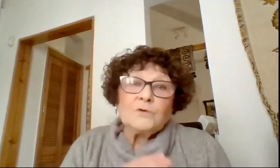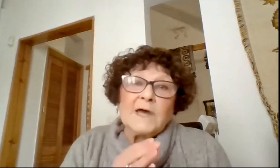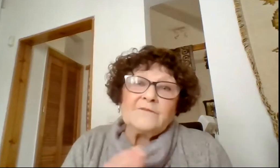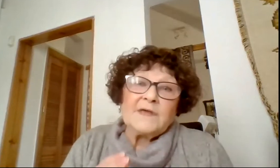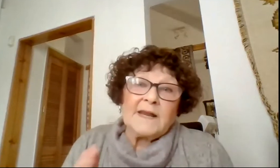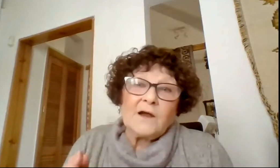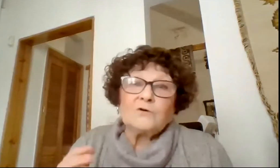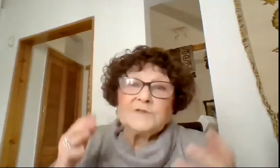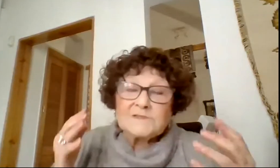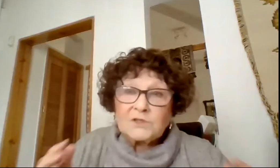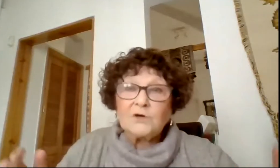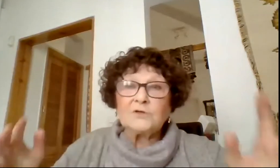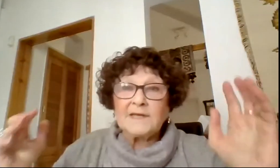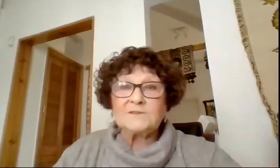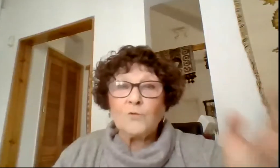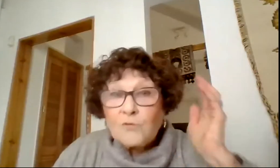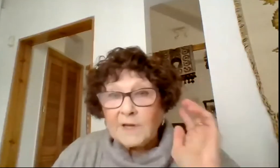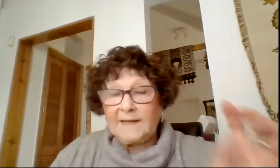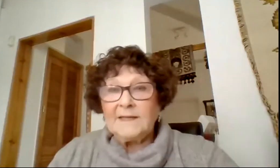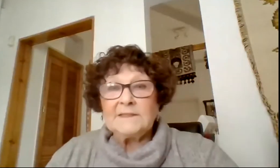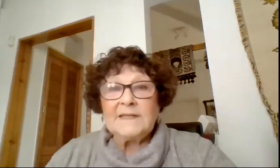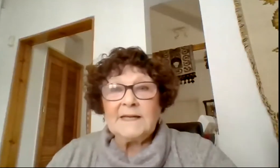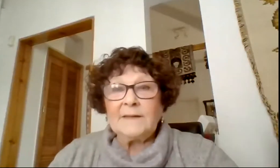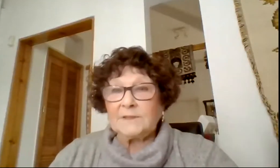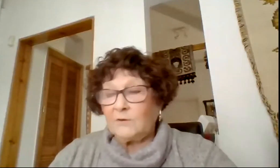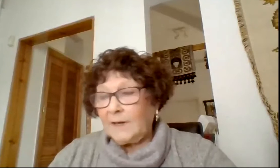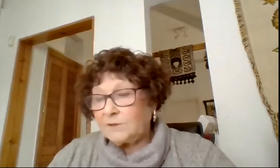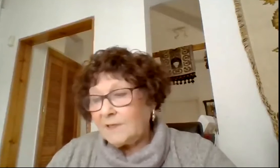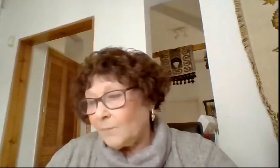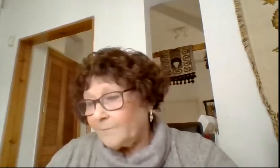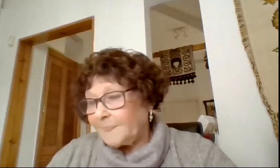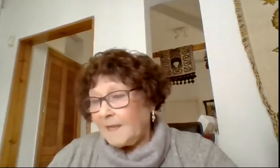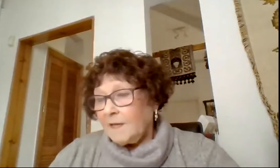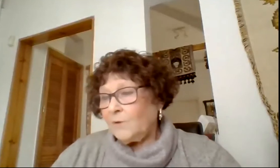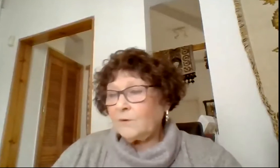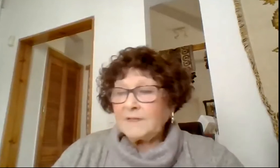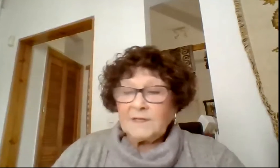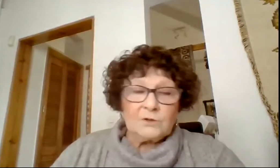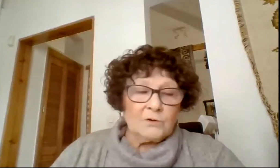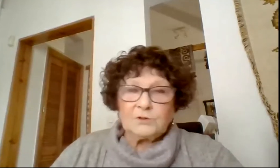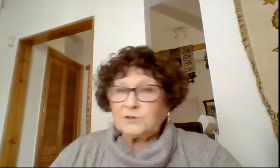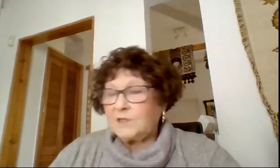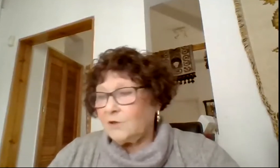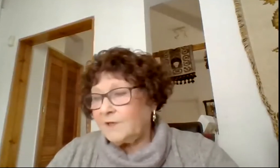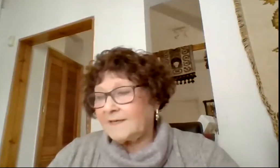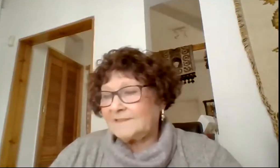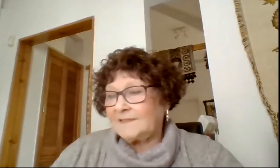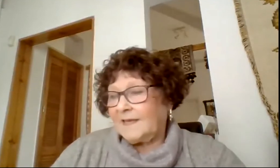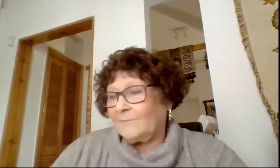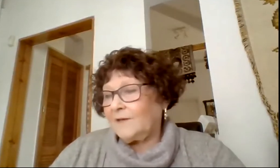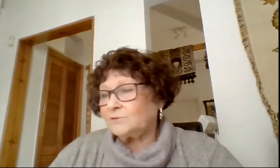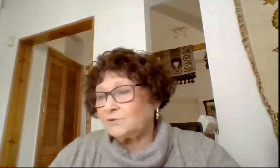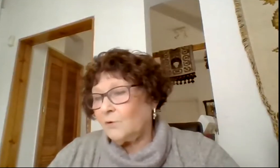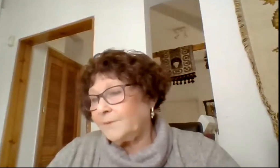una de las condiciones, una del espectro del autismo. Luego vinieron otros señores